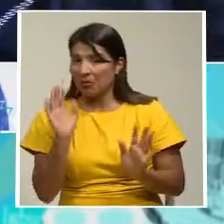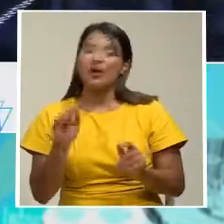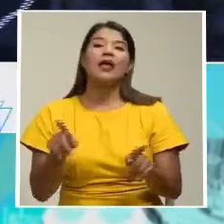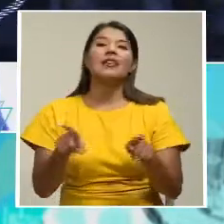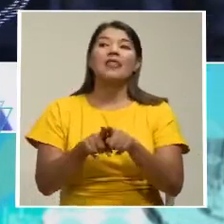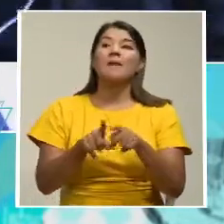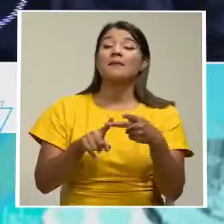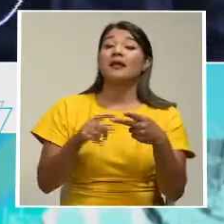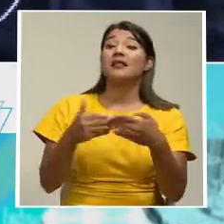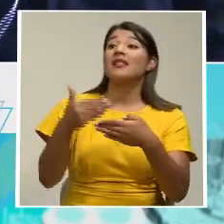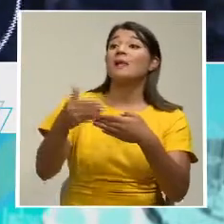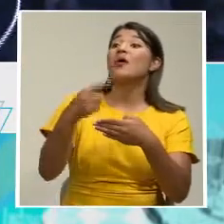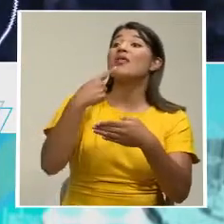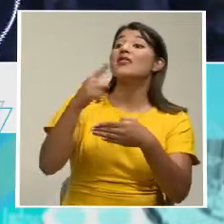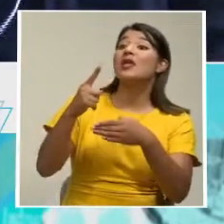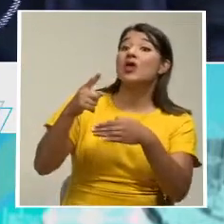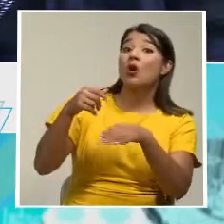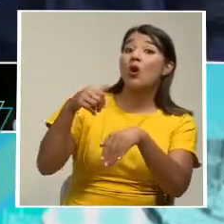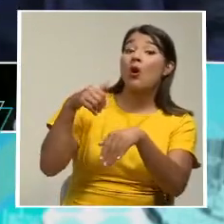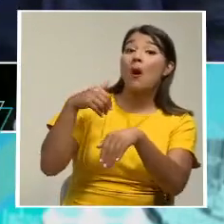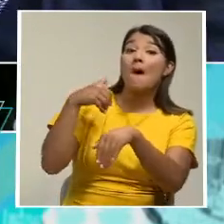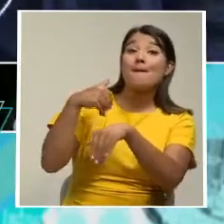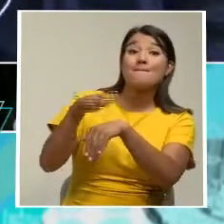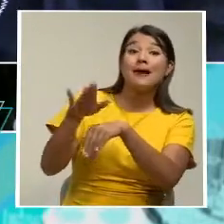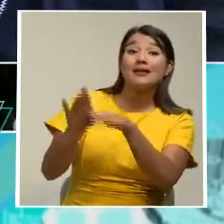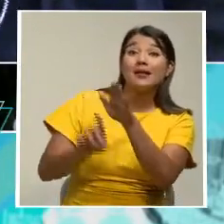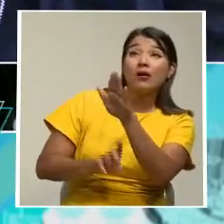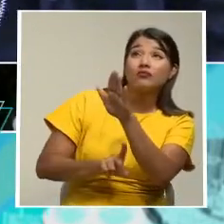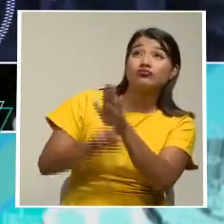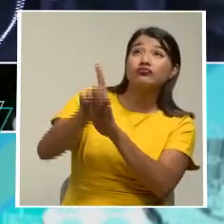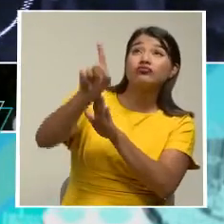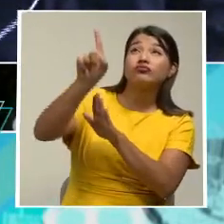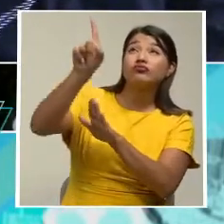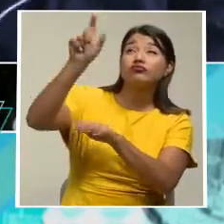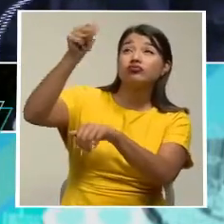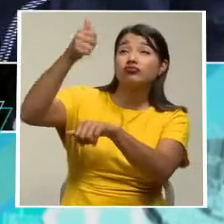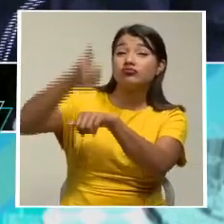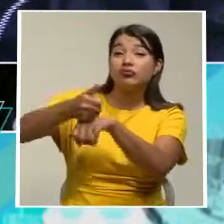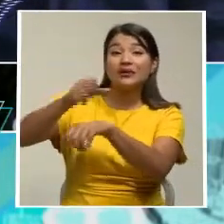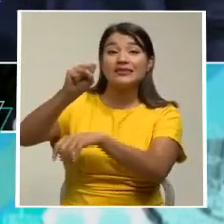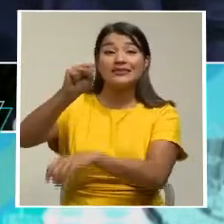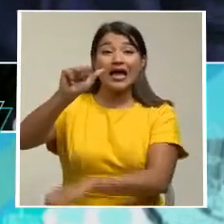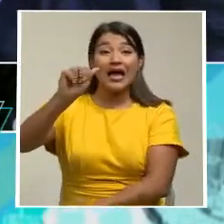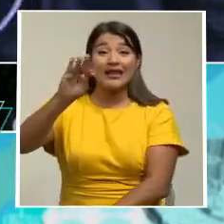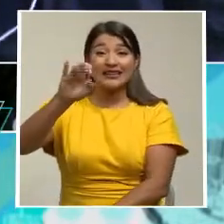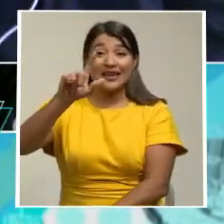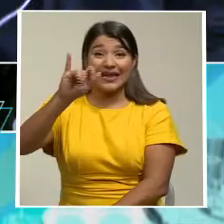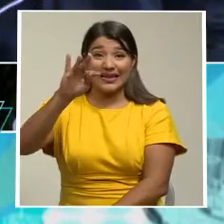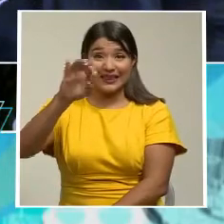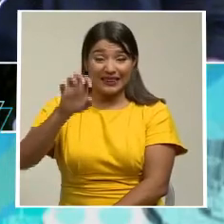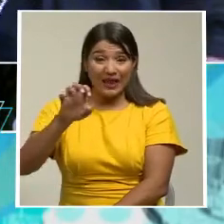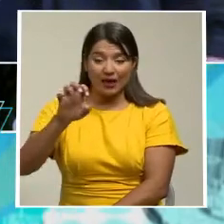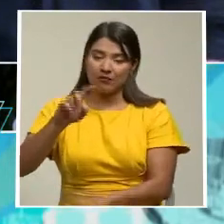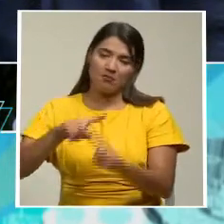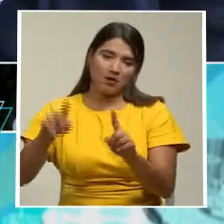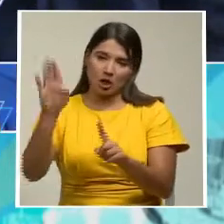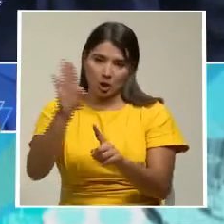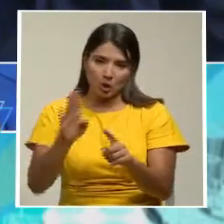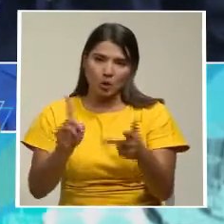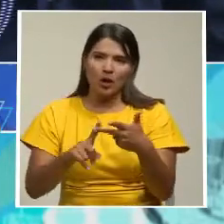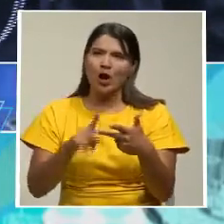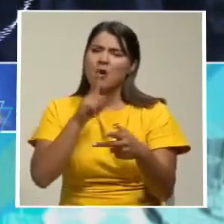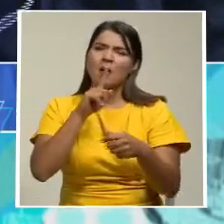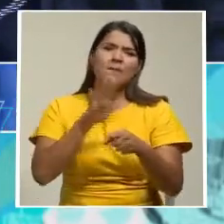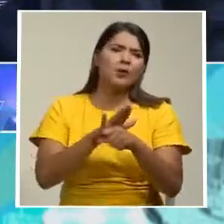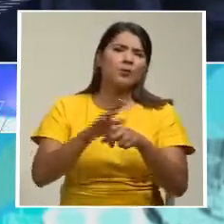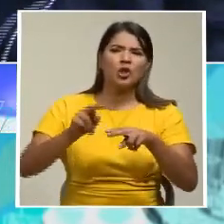al espacio un satélite nicaragüense, el Nicasat, que obviamente tampoco fue. Ha prometido trenes, ha prometido mega